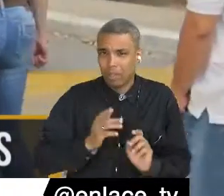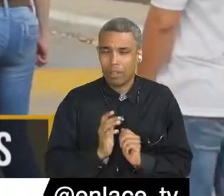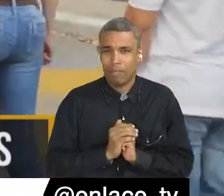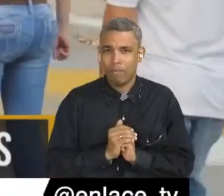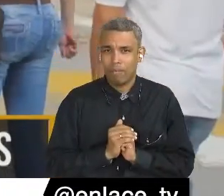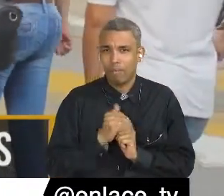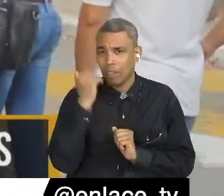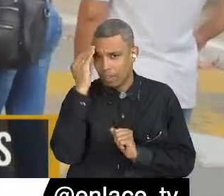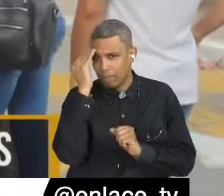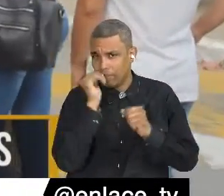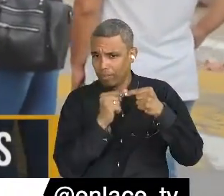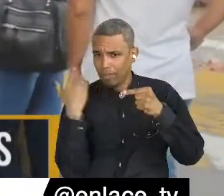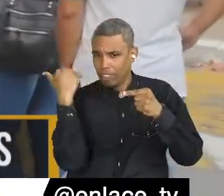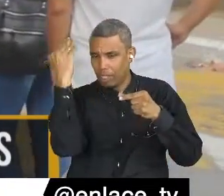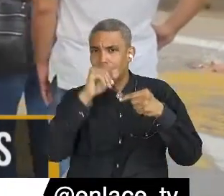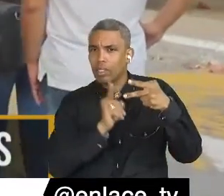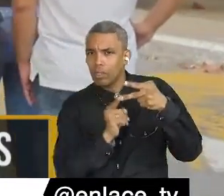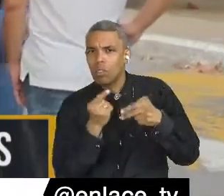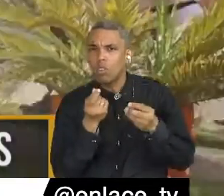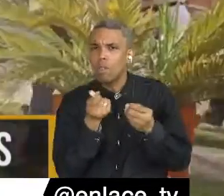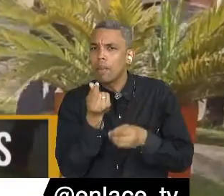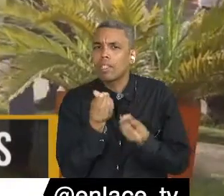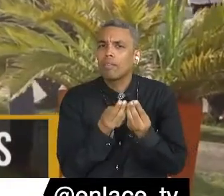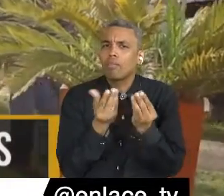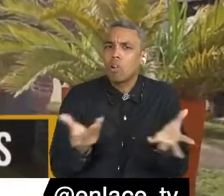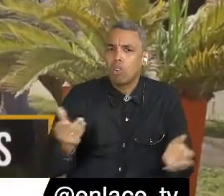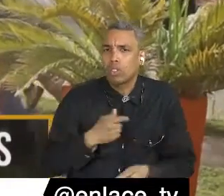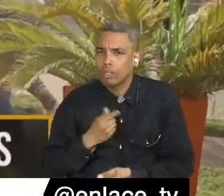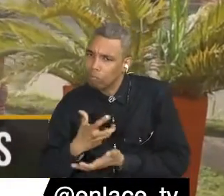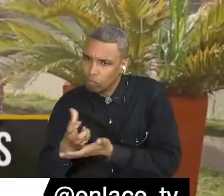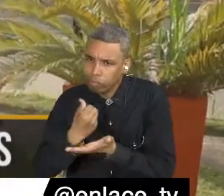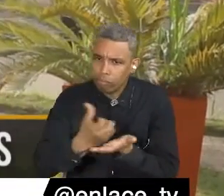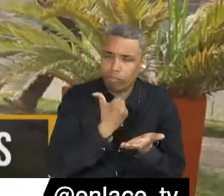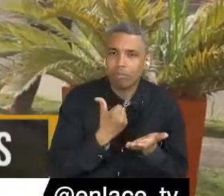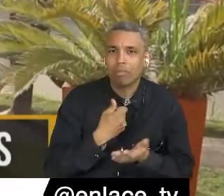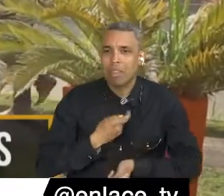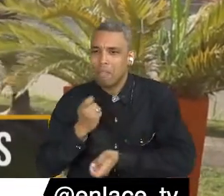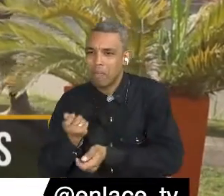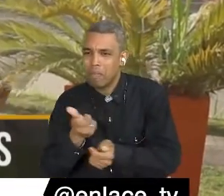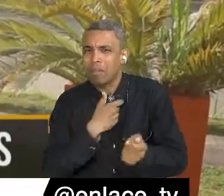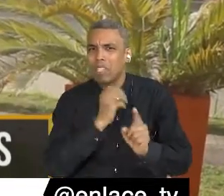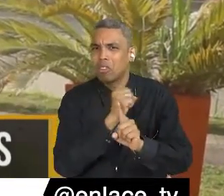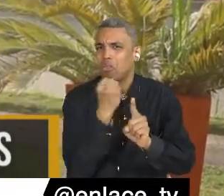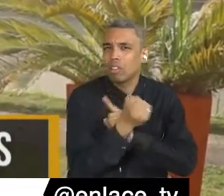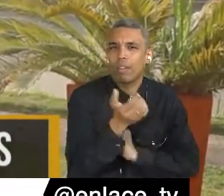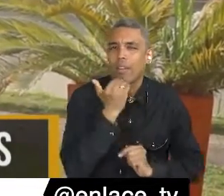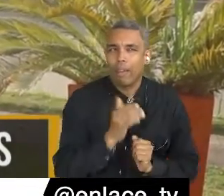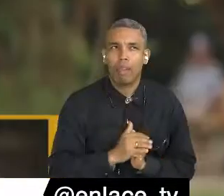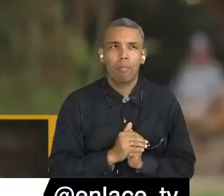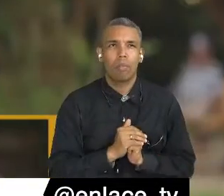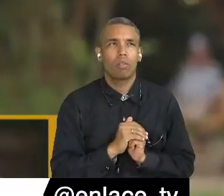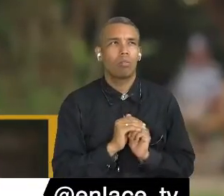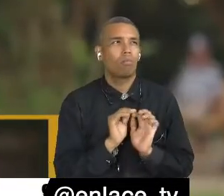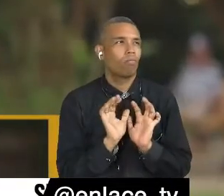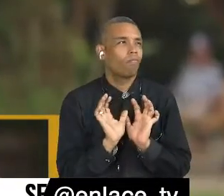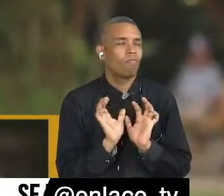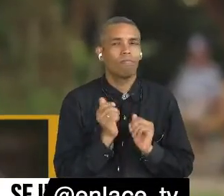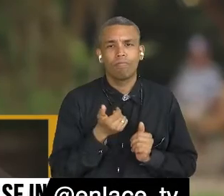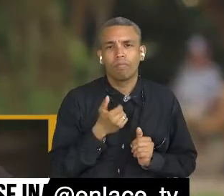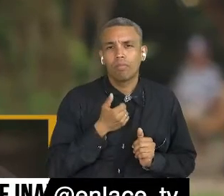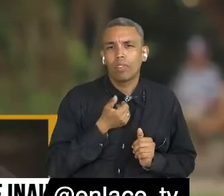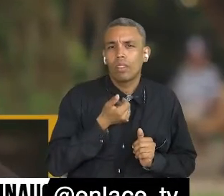todos esos recursos son utilizados en inversión social. Ahí sale el recurso que es para, por ejemplo, pago de